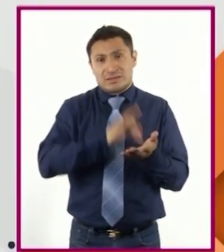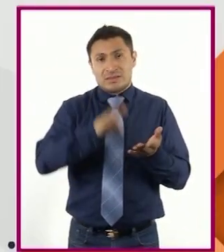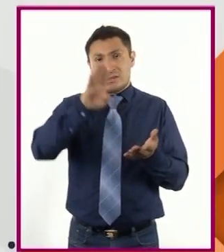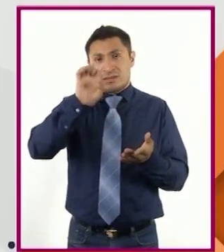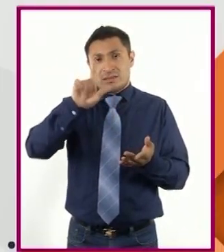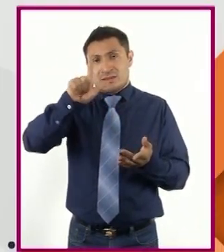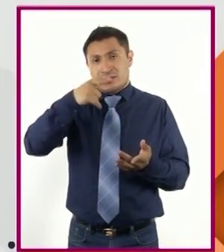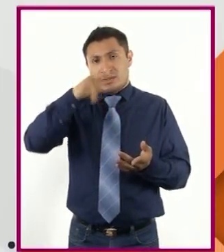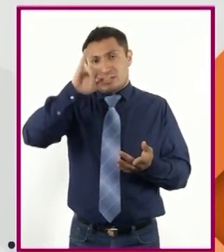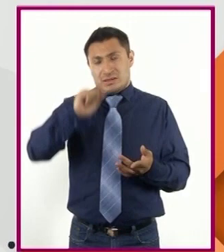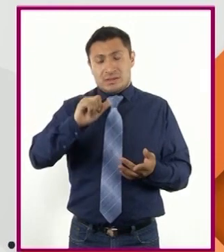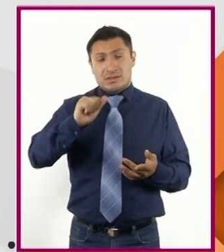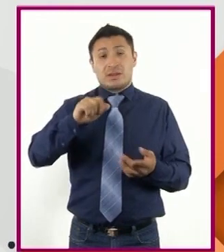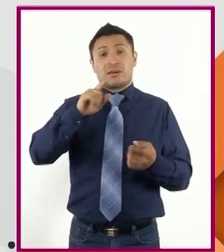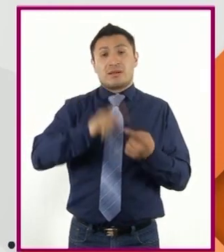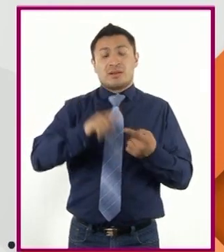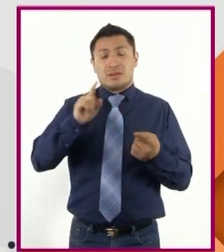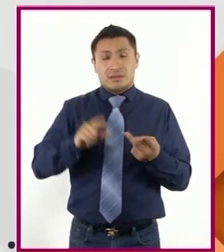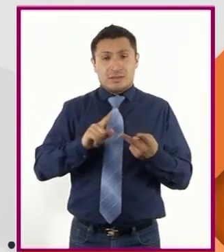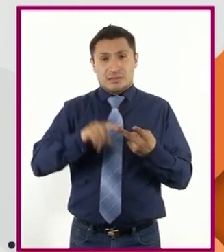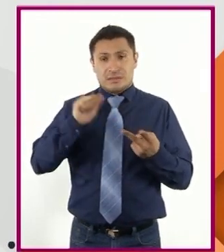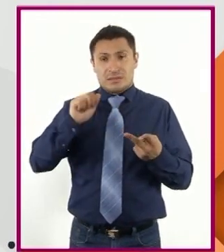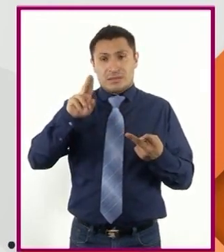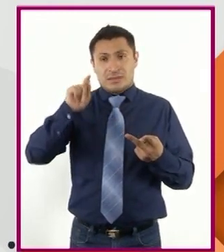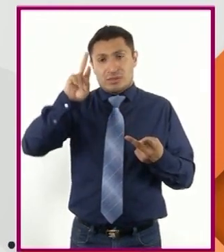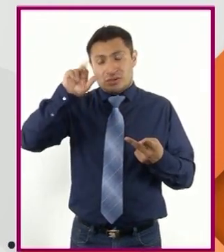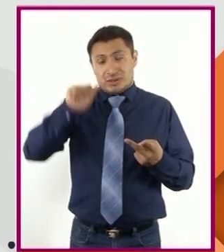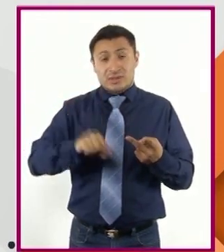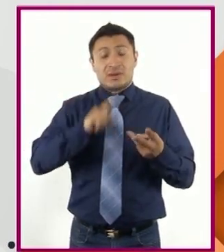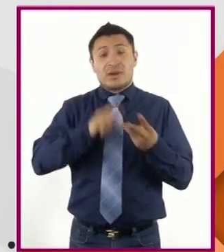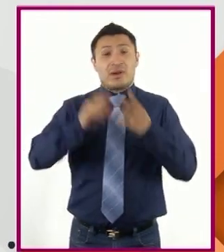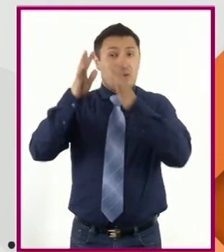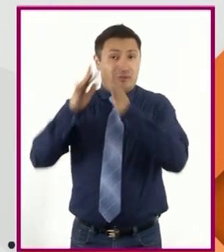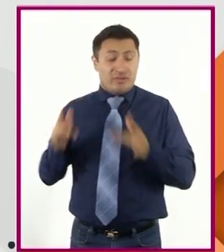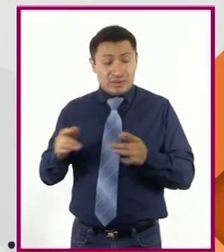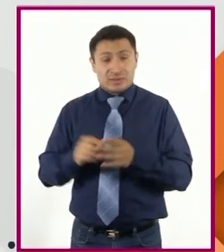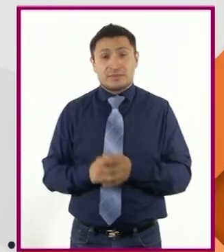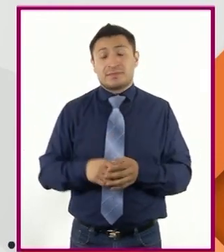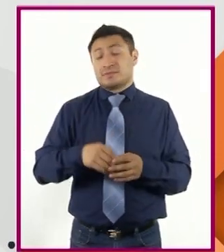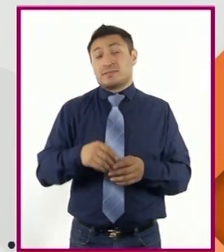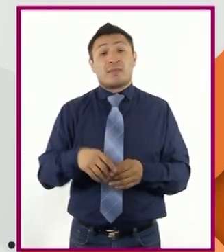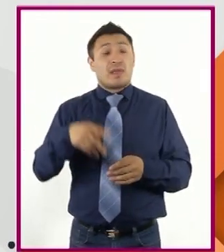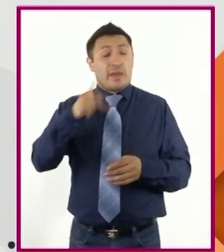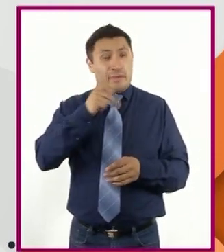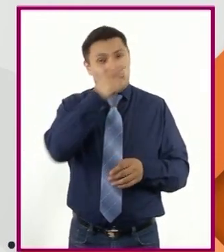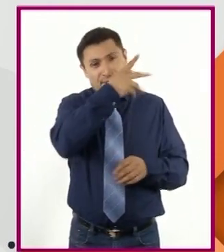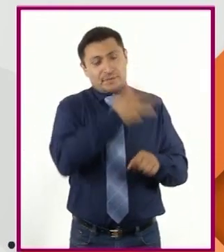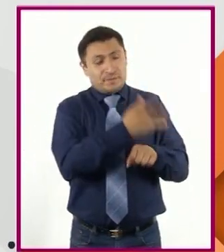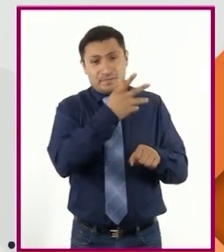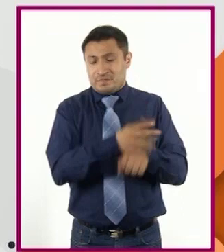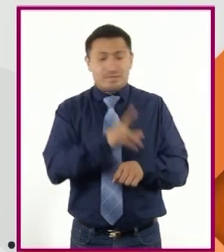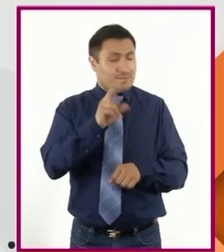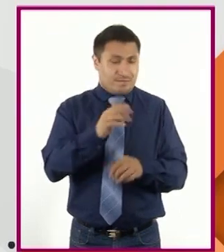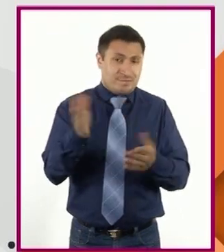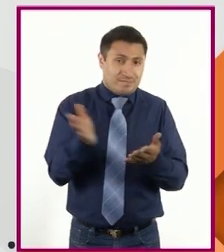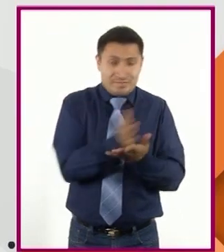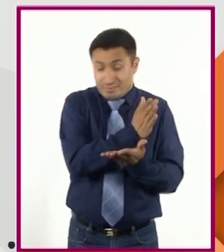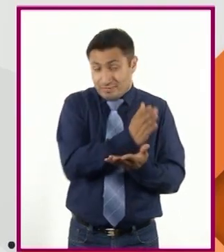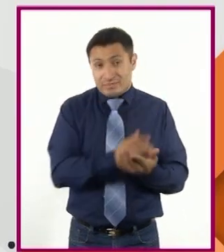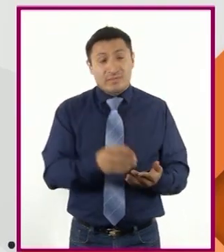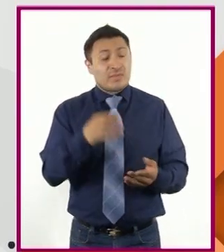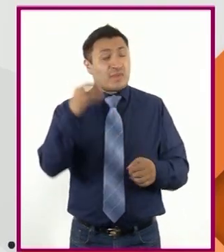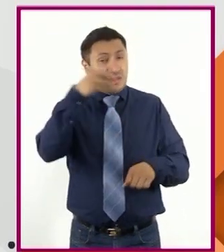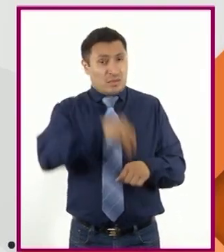Bélgica, Austria y principalmente de Francia. Con excepción de Estados Unidos de América, que fijó